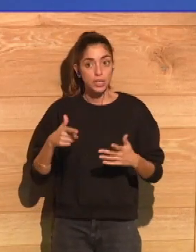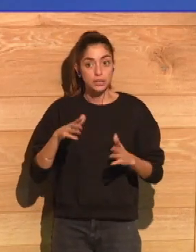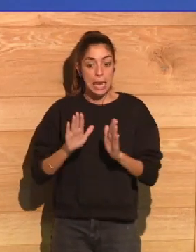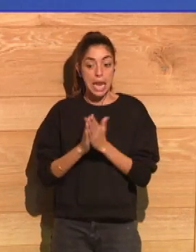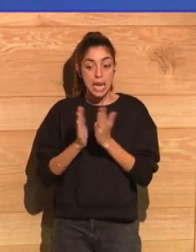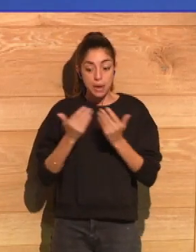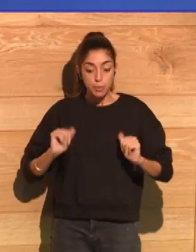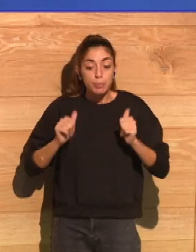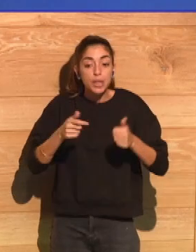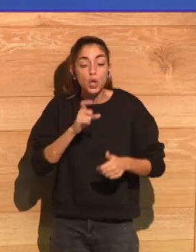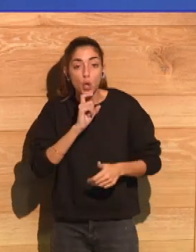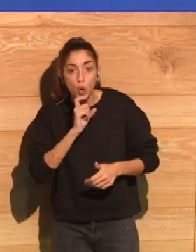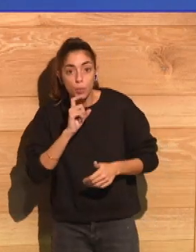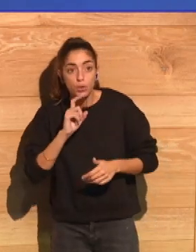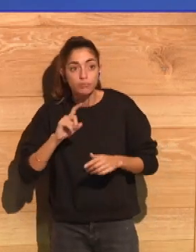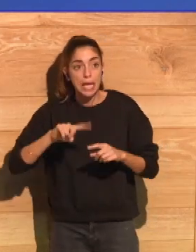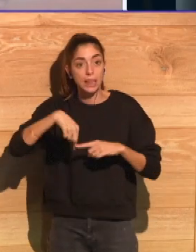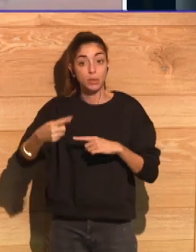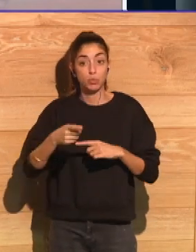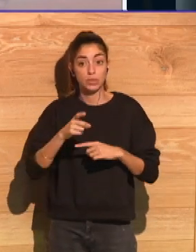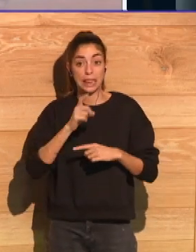se fue complicando.